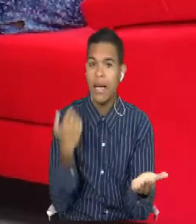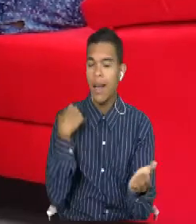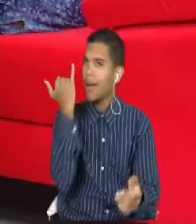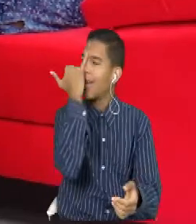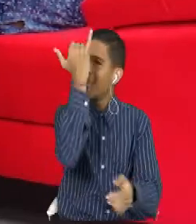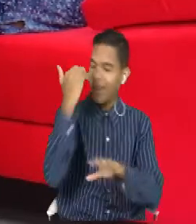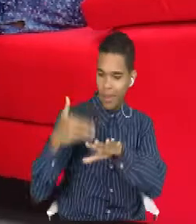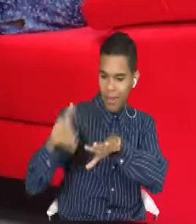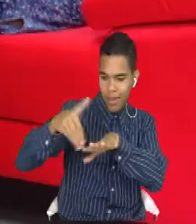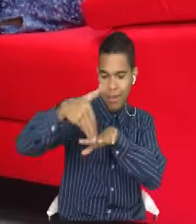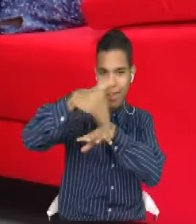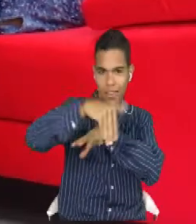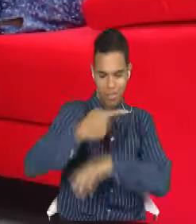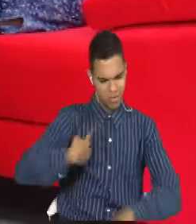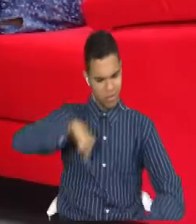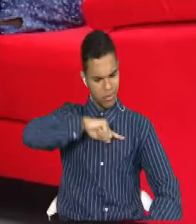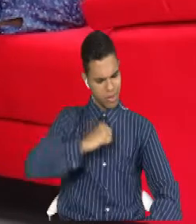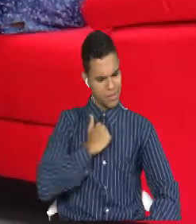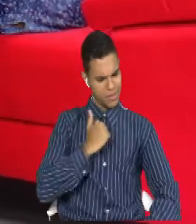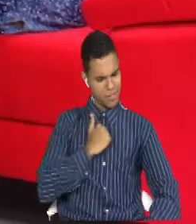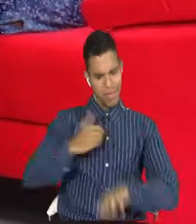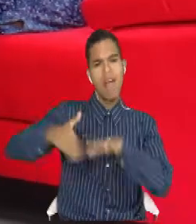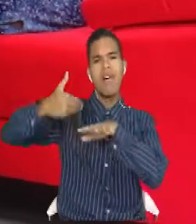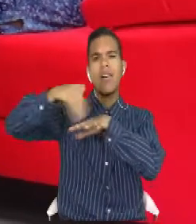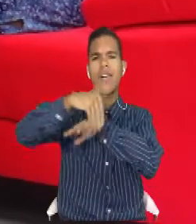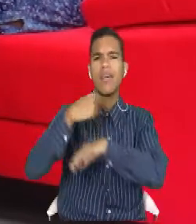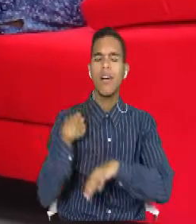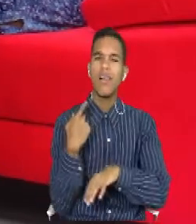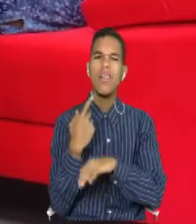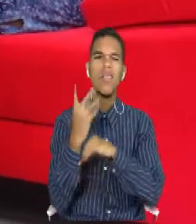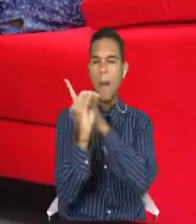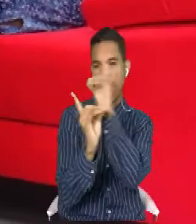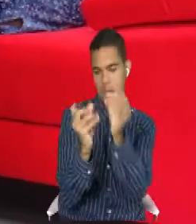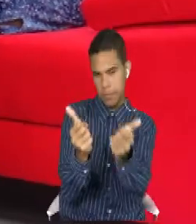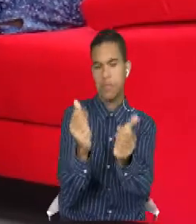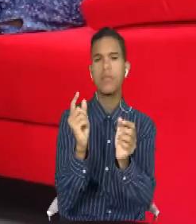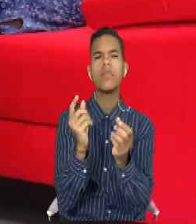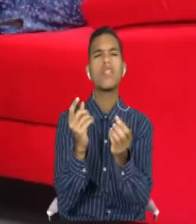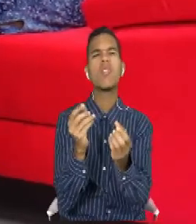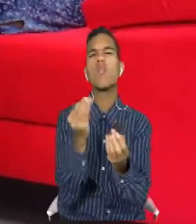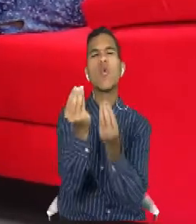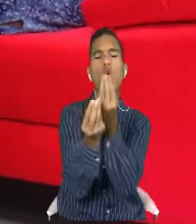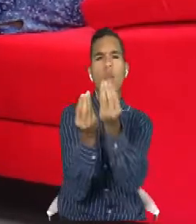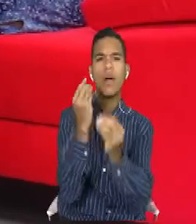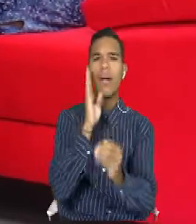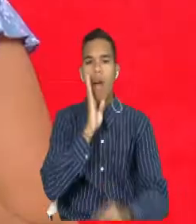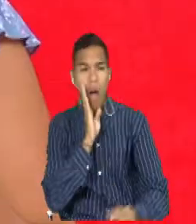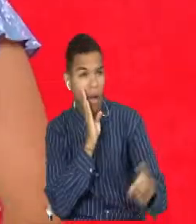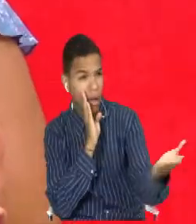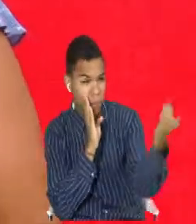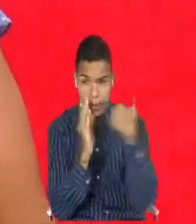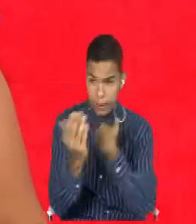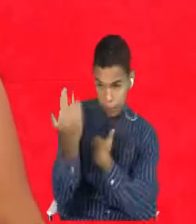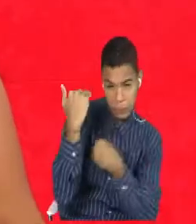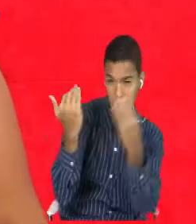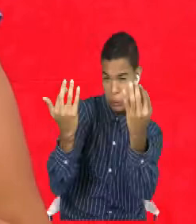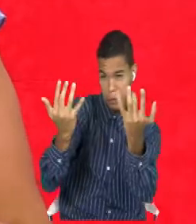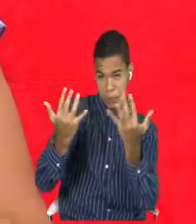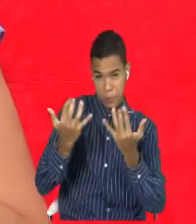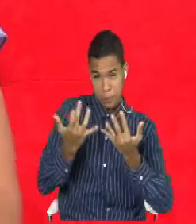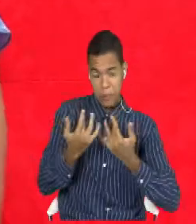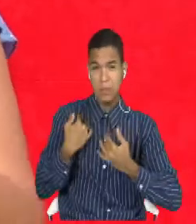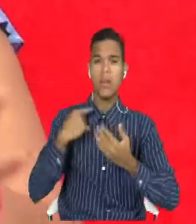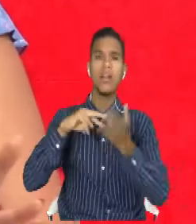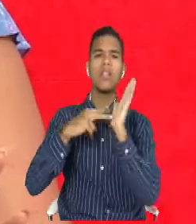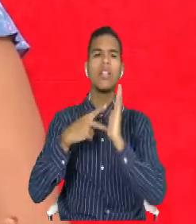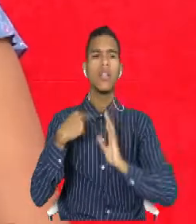Bermeja necesita esto. Perfecto, ¿cómo están haciendo para atraer a la gente y decirle, mire, es que no somos un